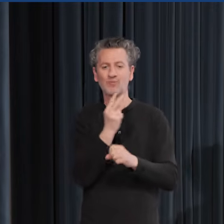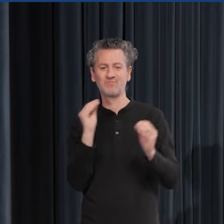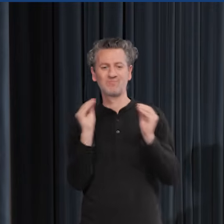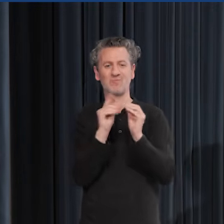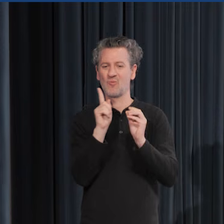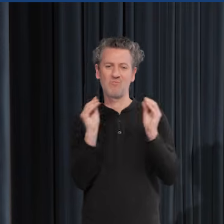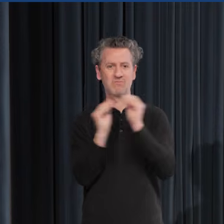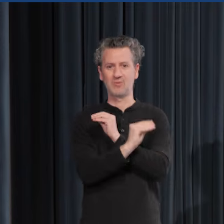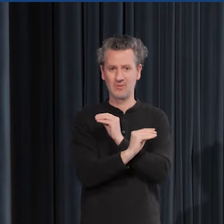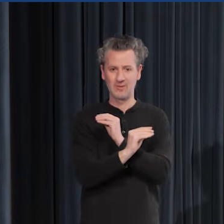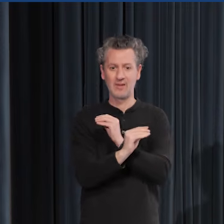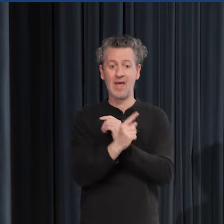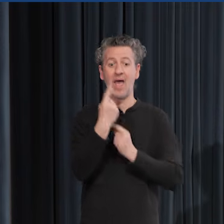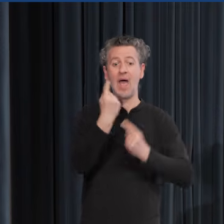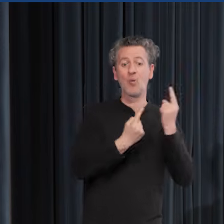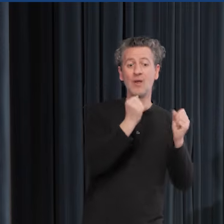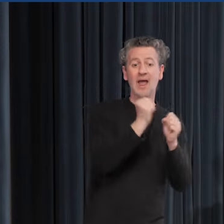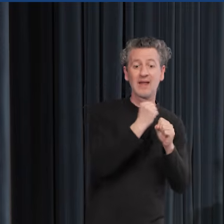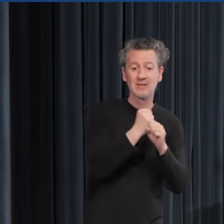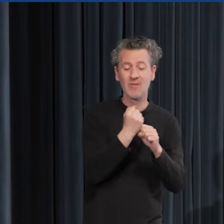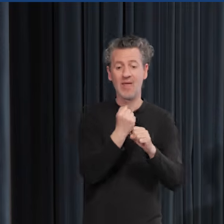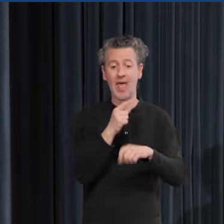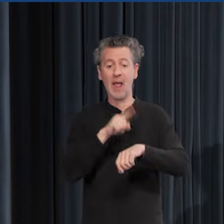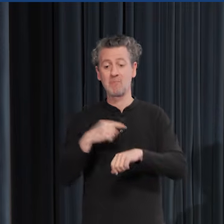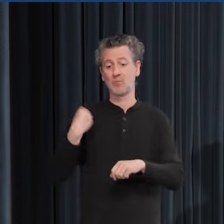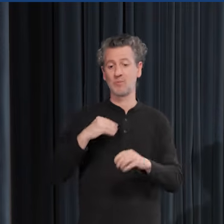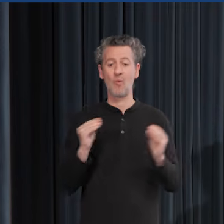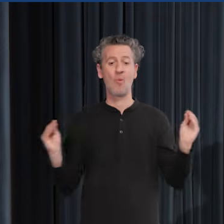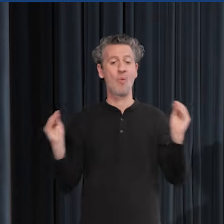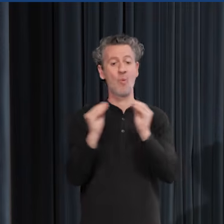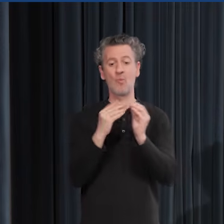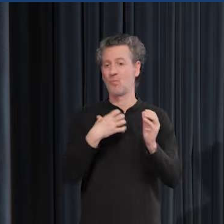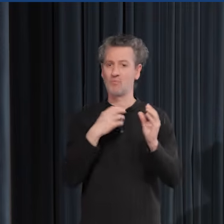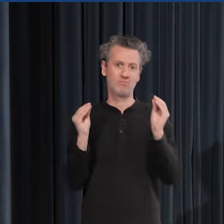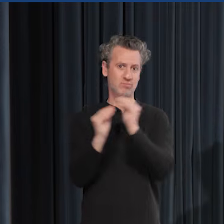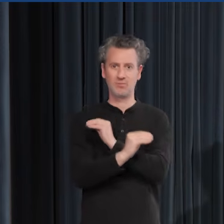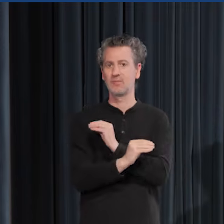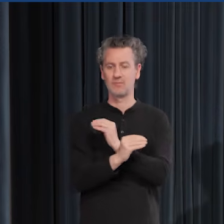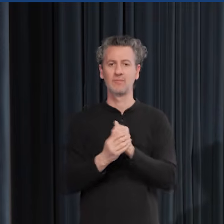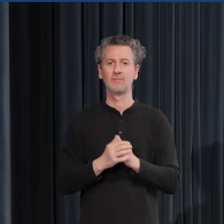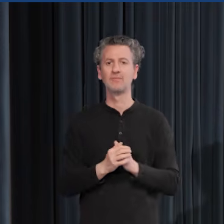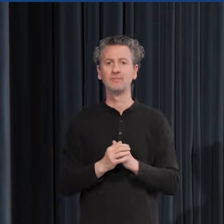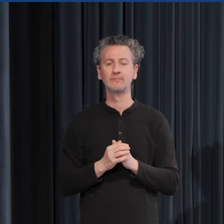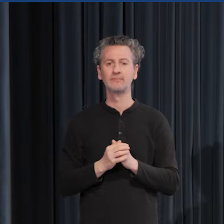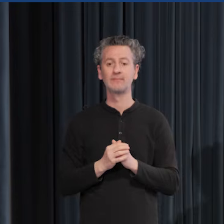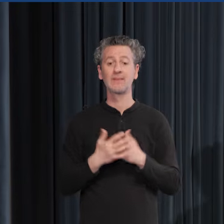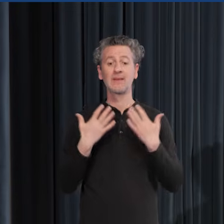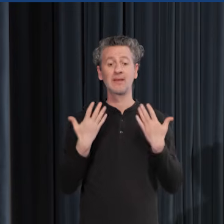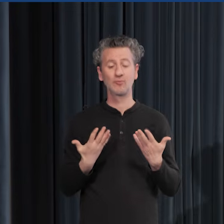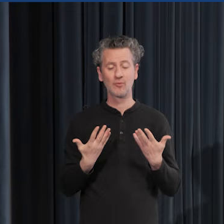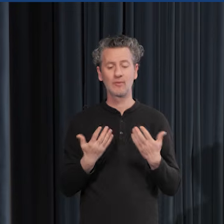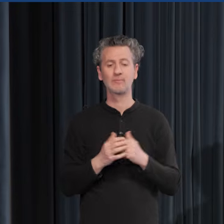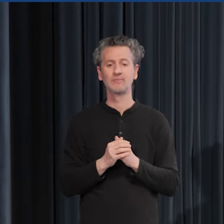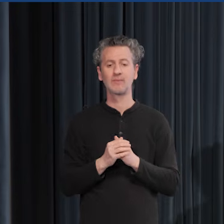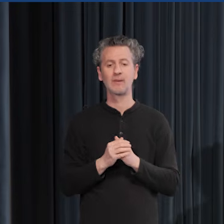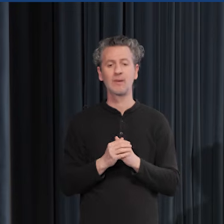ver si hay algunas actividades que no se pueden realizar a la vez por ser incompatibles, y en este respecto quiero comentar el